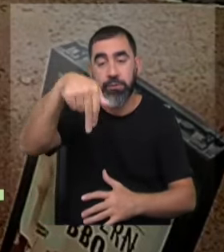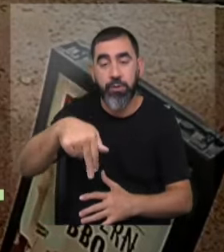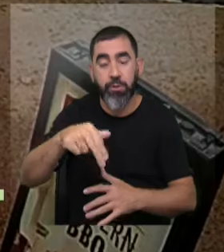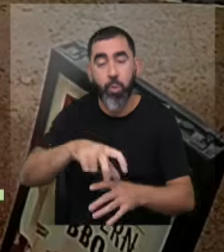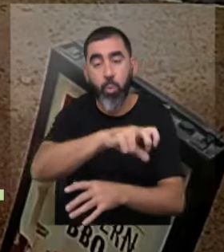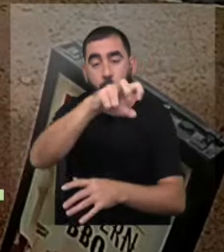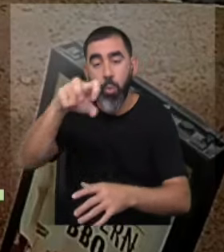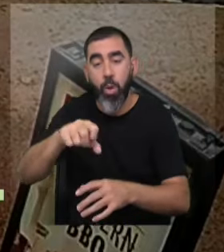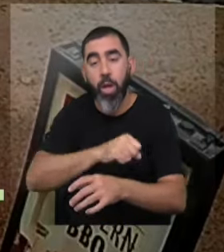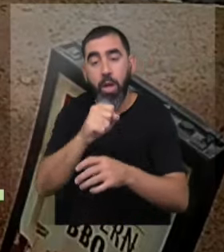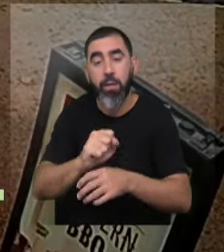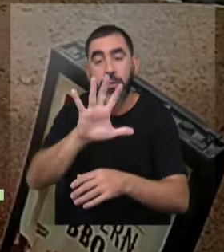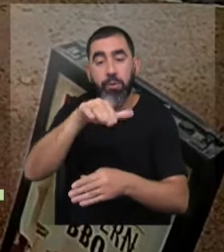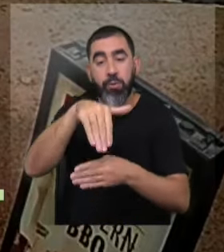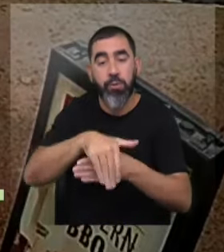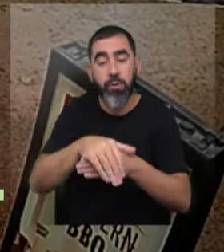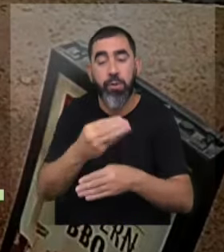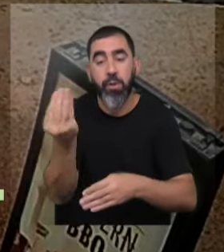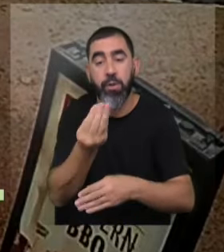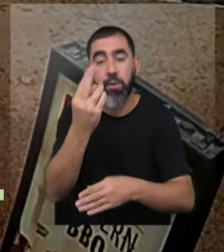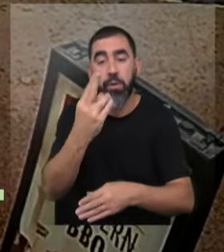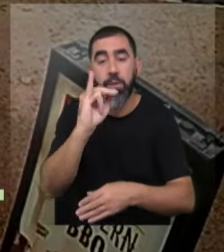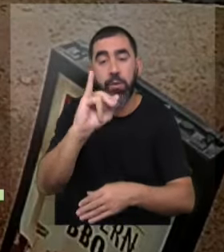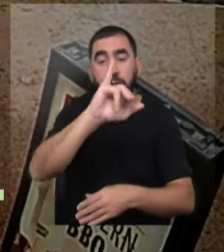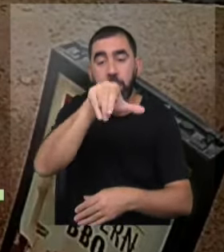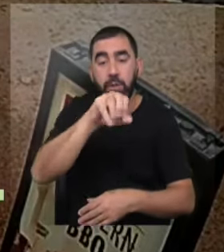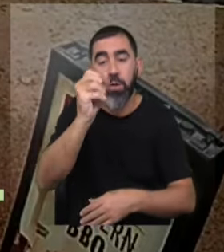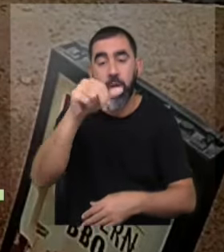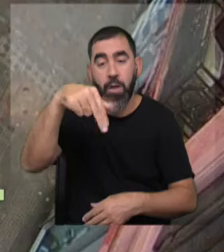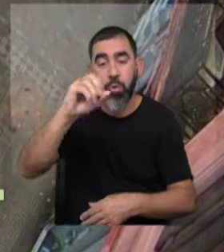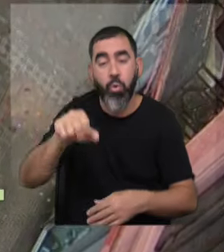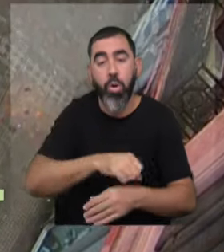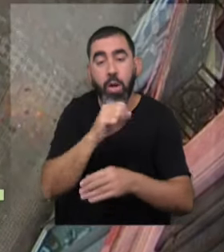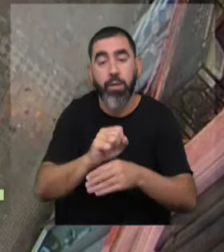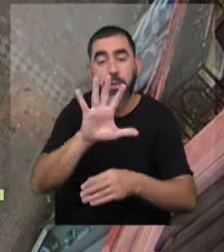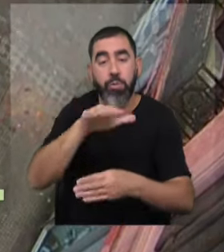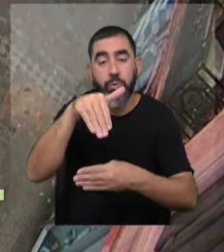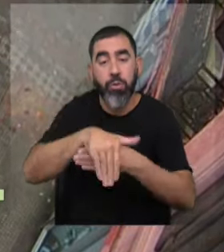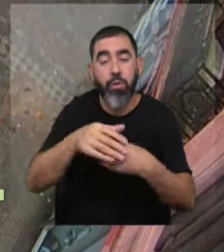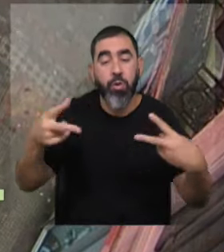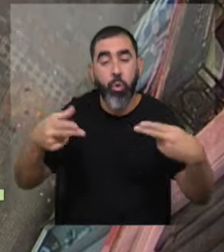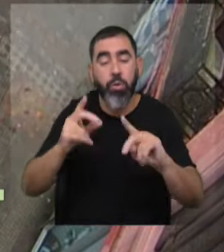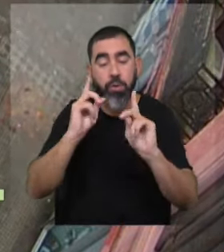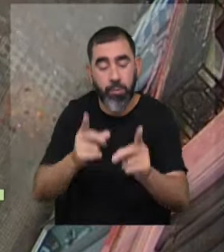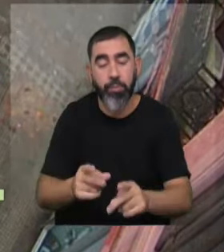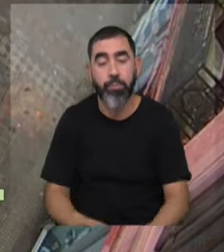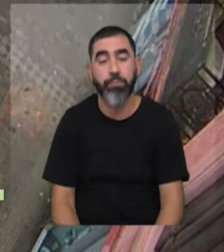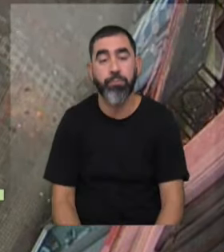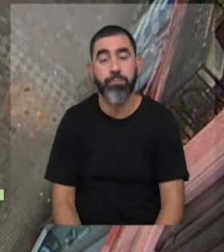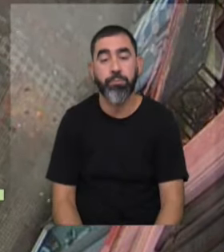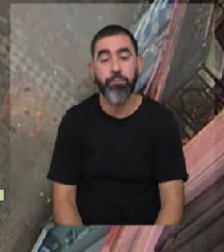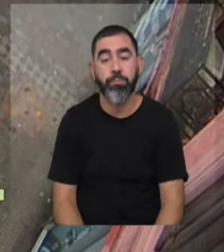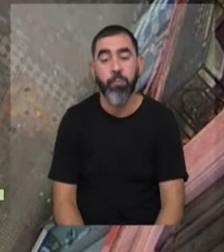grúa hasta las 5 de la tarde. Y en Quijano, entre Durazno y Maldonado, también hasta las 5 de la tarde van a estar trabajando en carga y descarga.